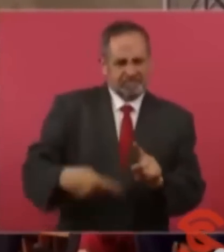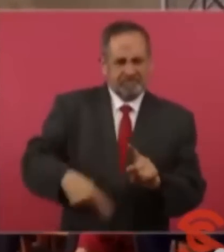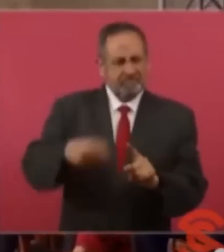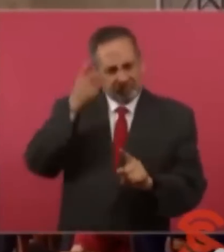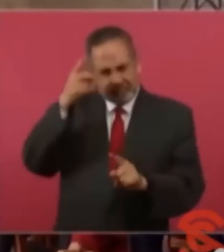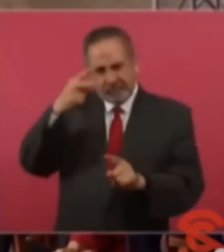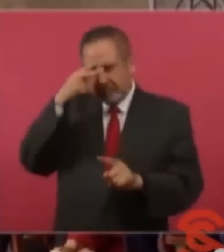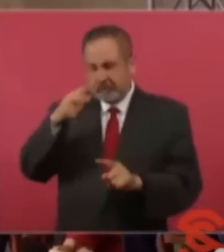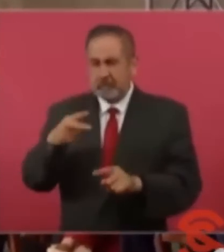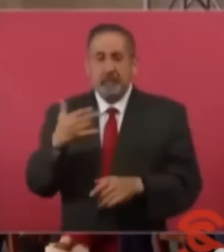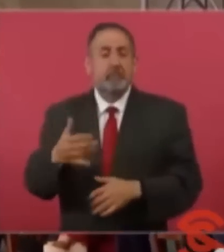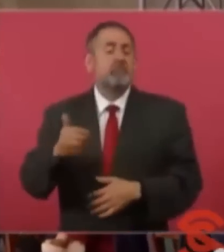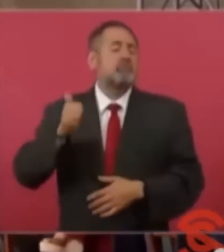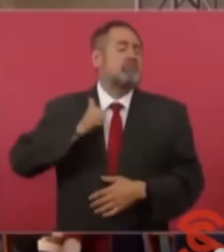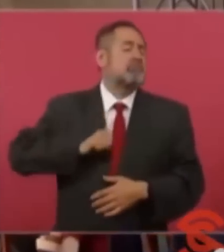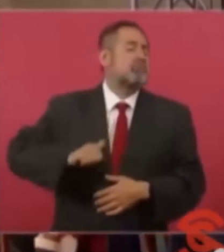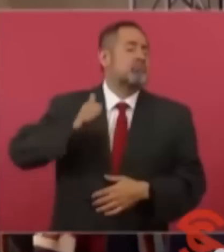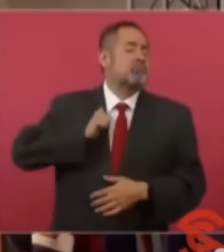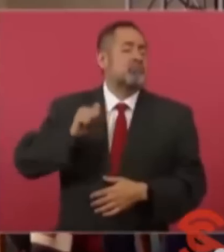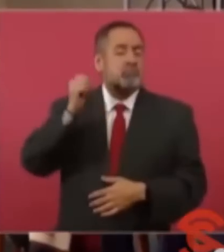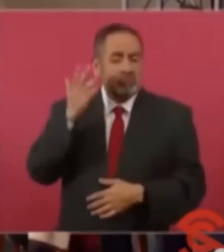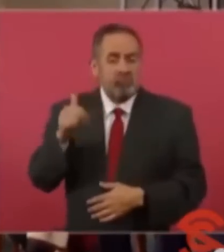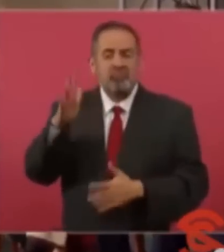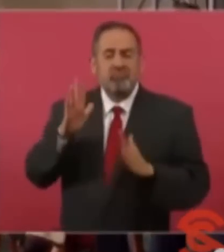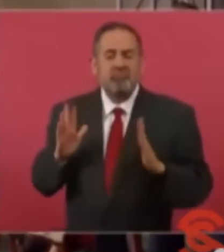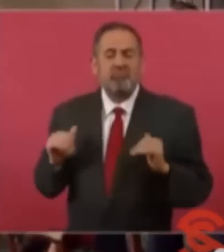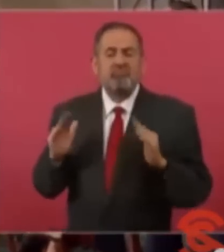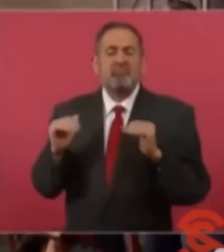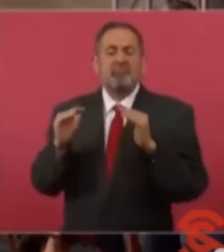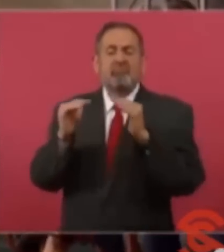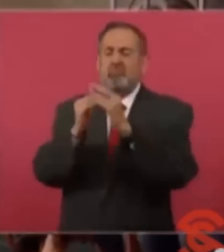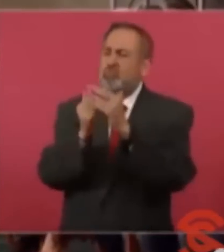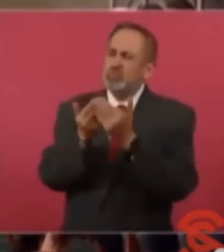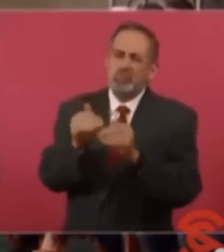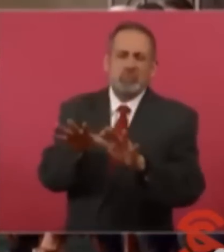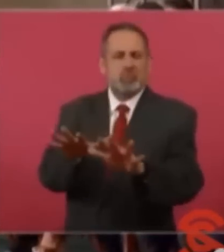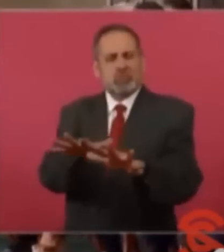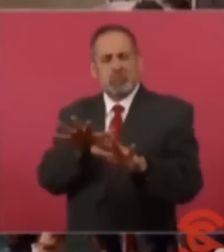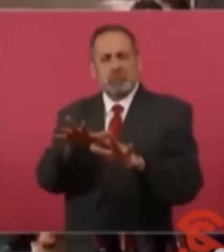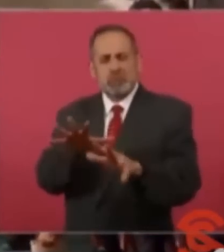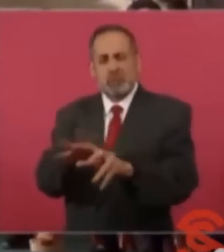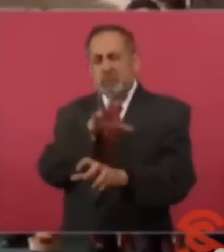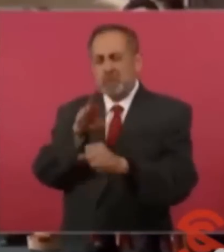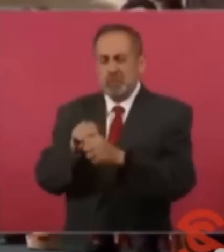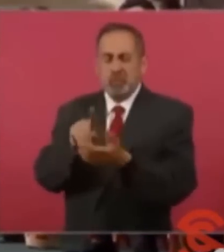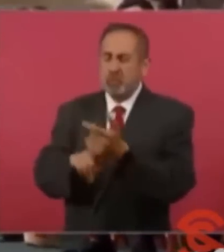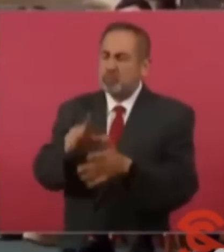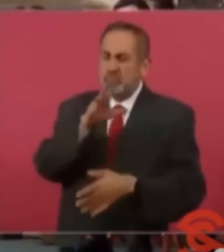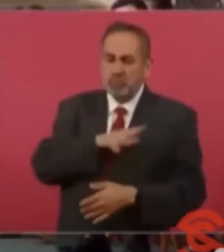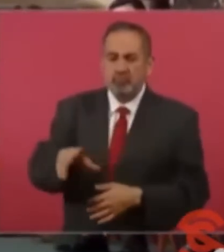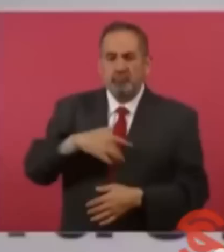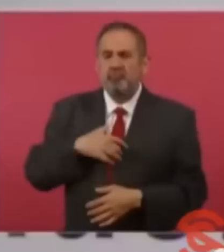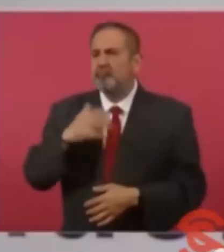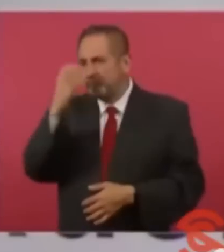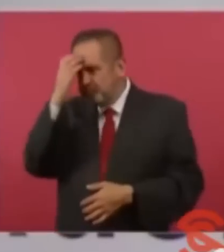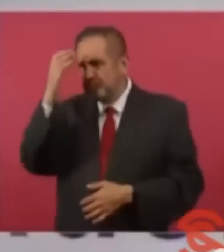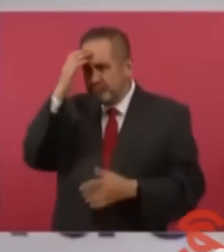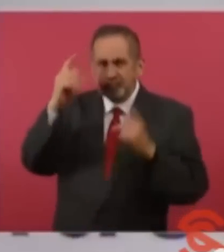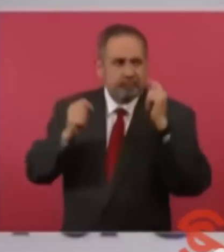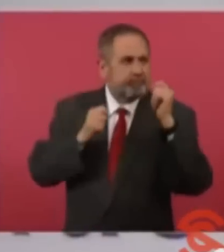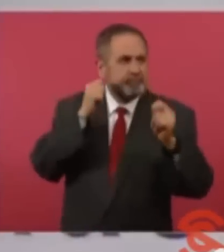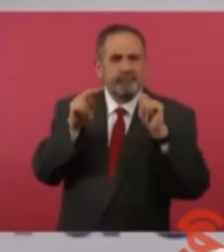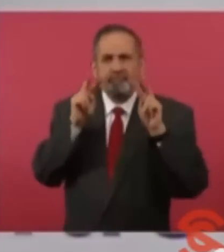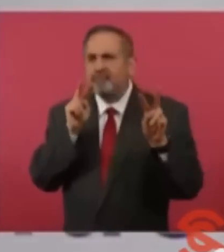majestuosas ciudades del México antiguo, del México prehispánico. Hoy por